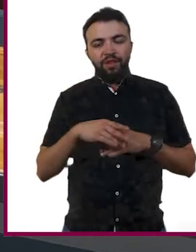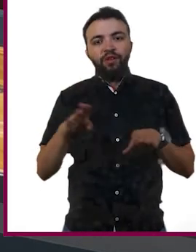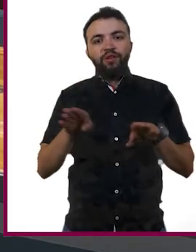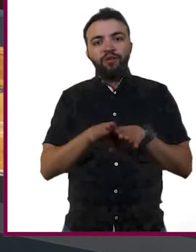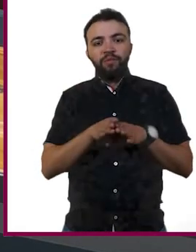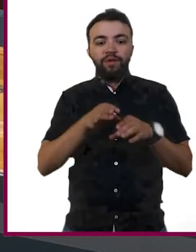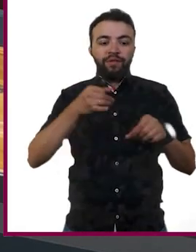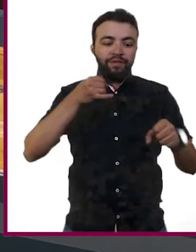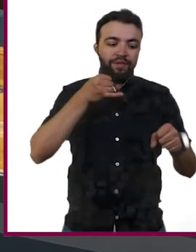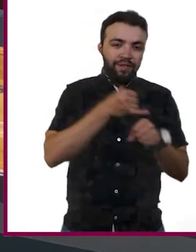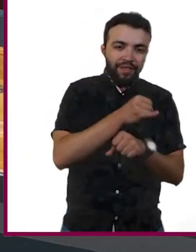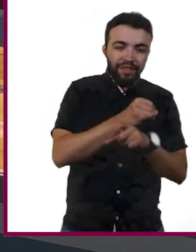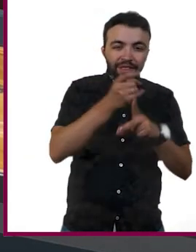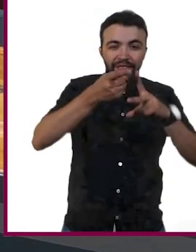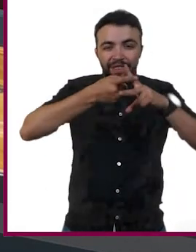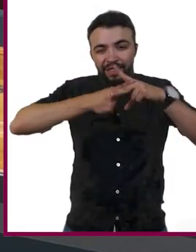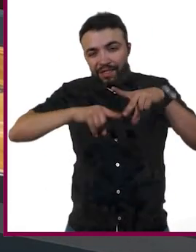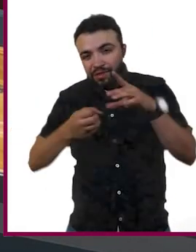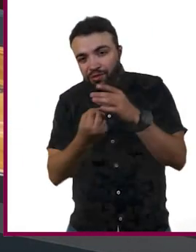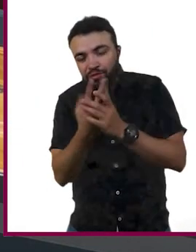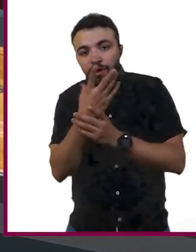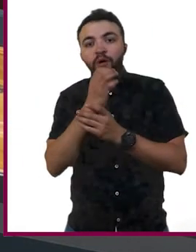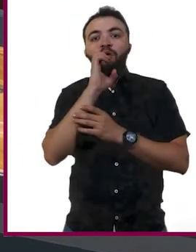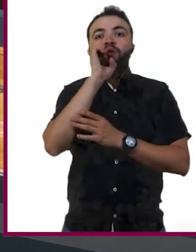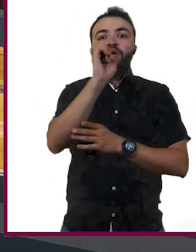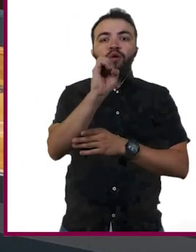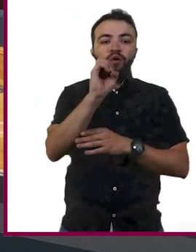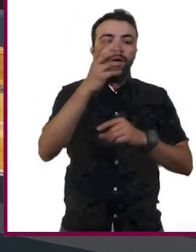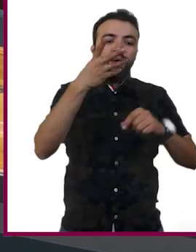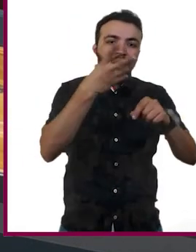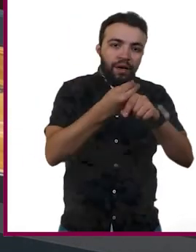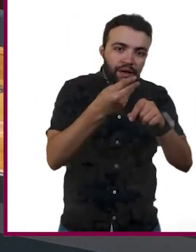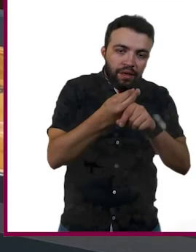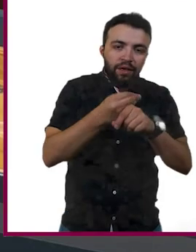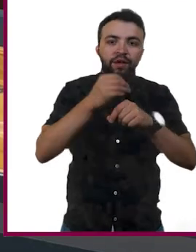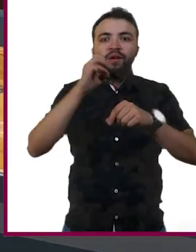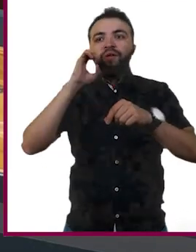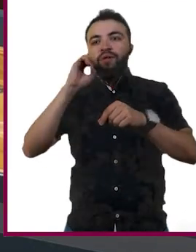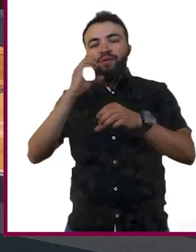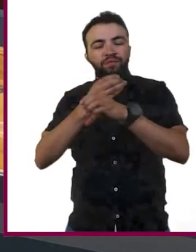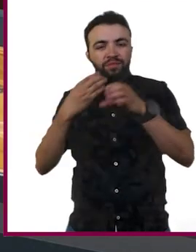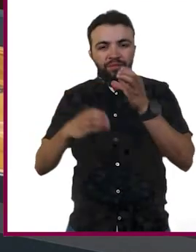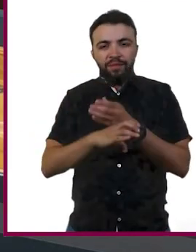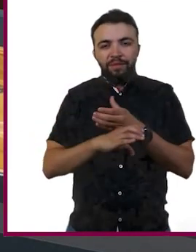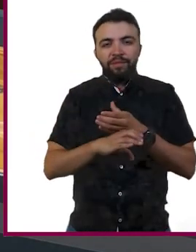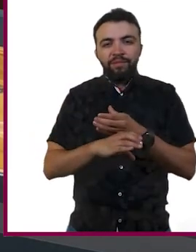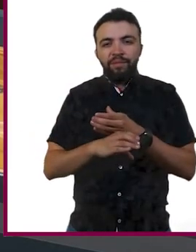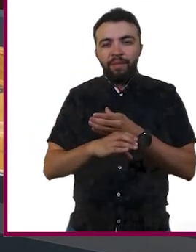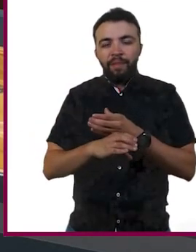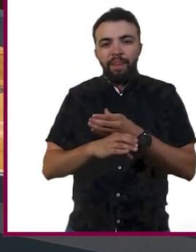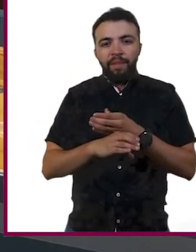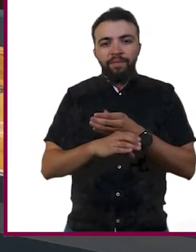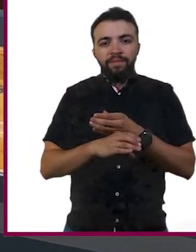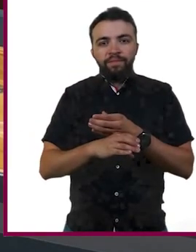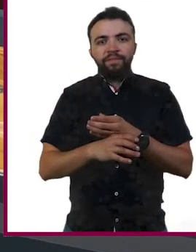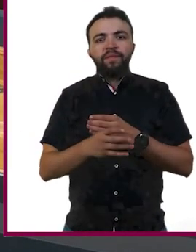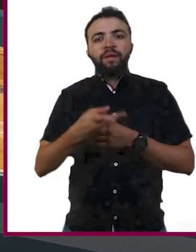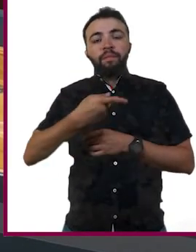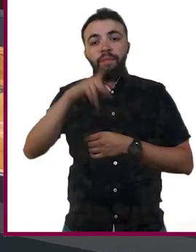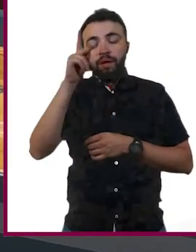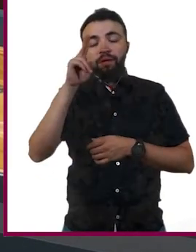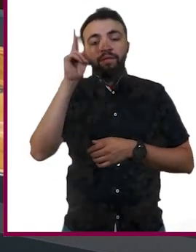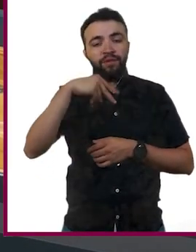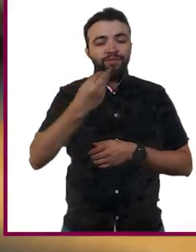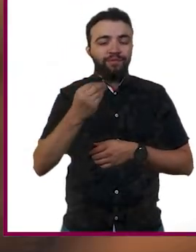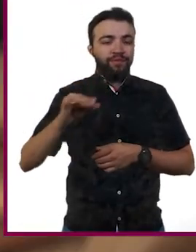de restauración, de construcción, de mantenimiento y otras cosas que van saliendo, ¿no? Pero es un instrumento, es una